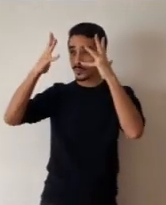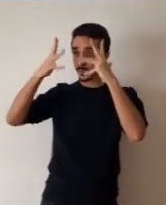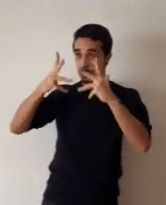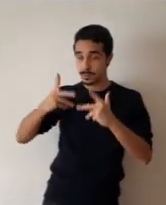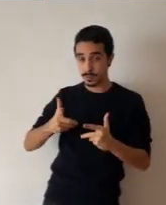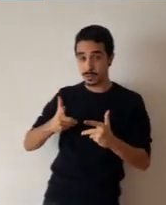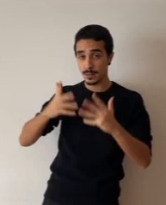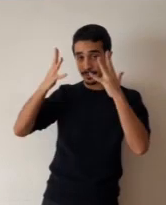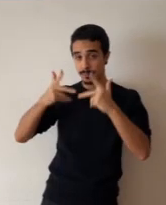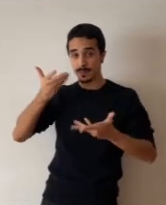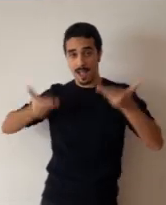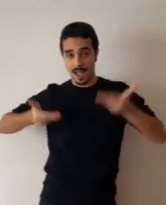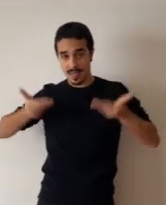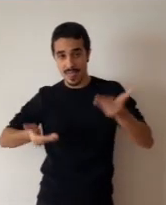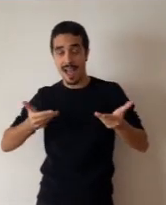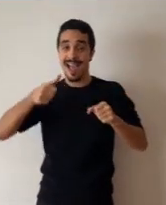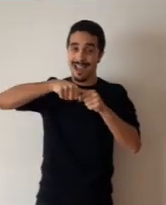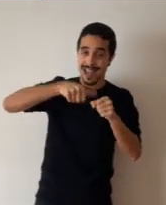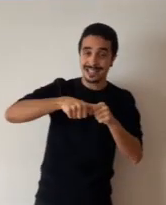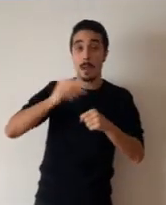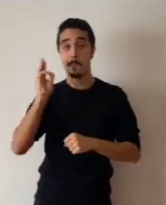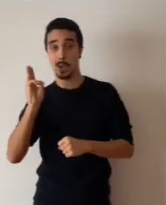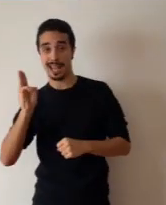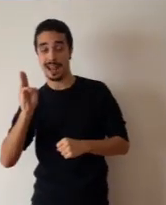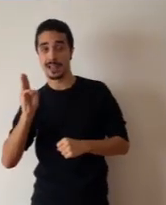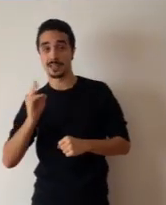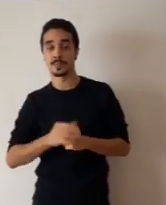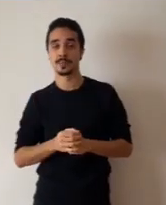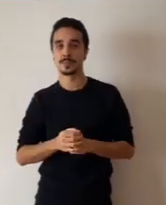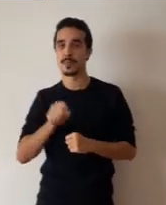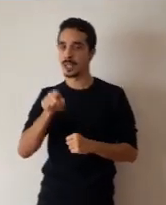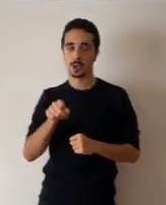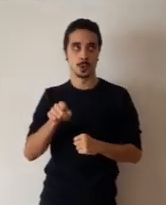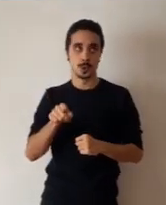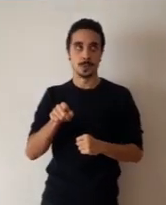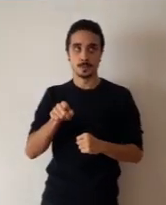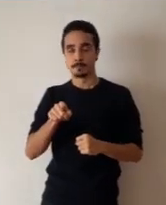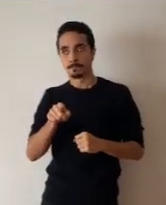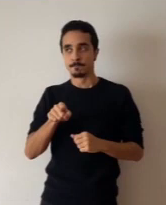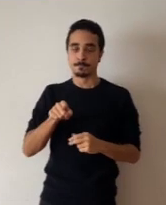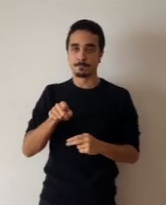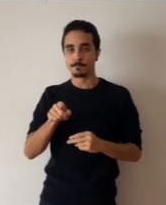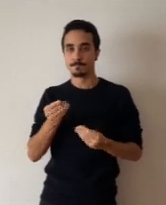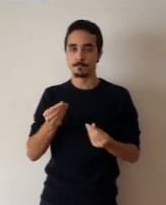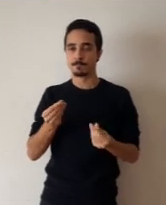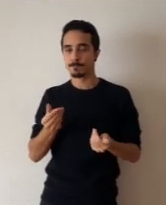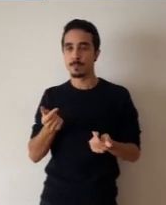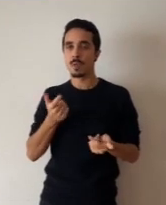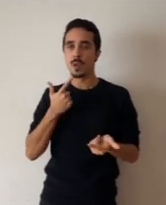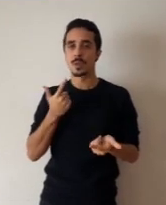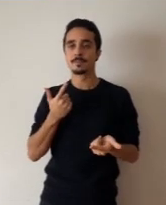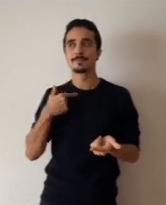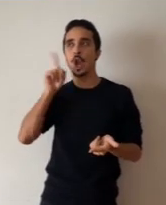Luego, contar la cantidad, las unidades grasa-proteína tiene un añadido,